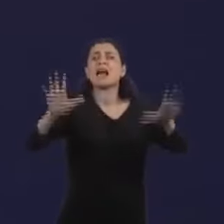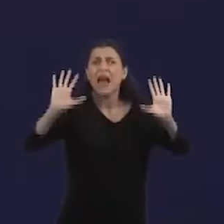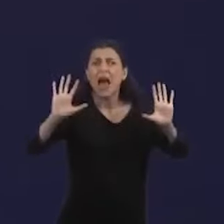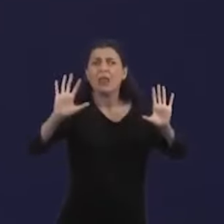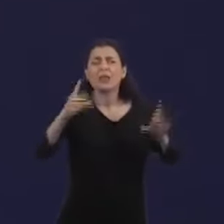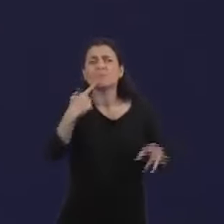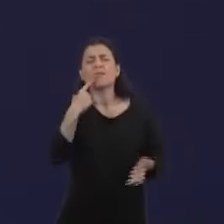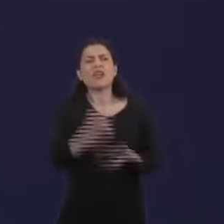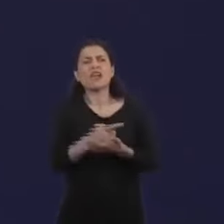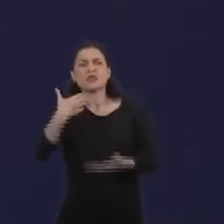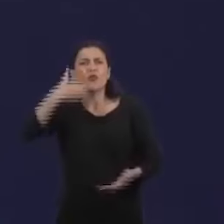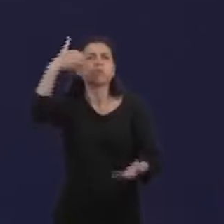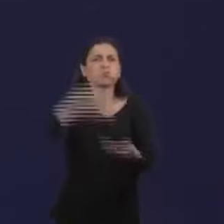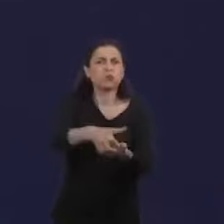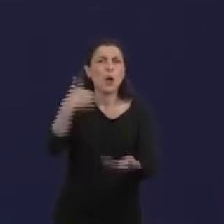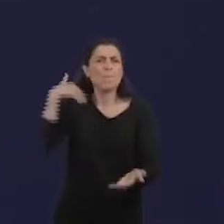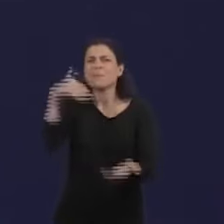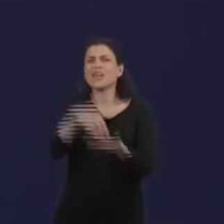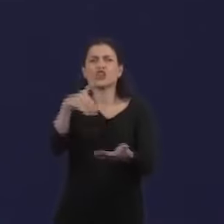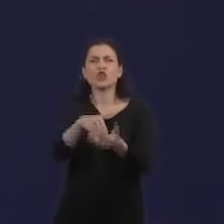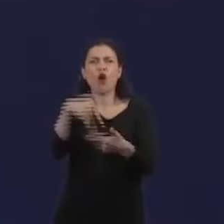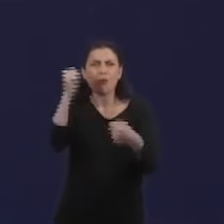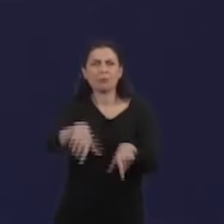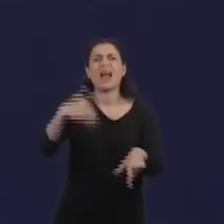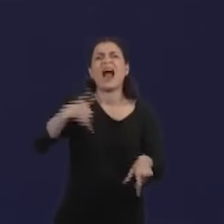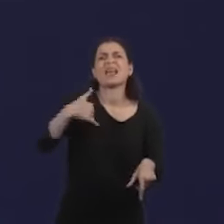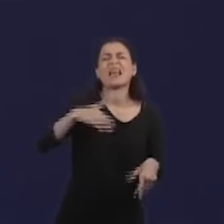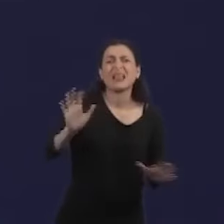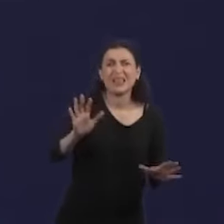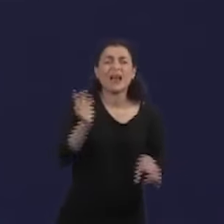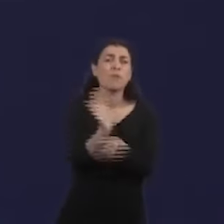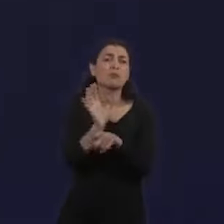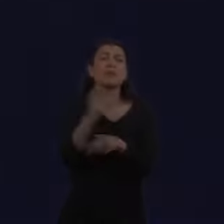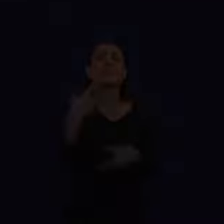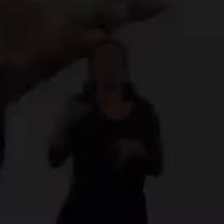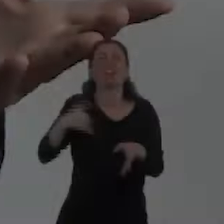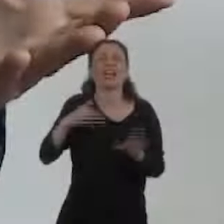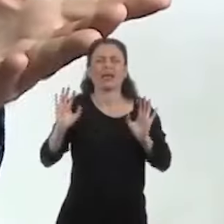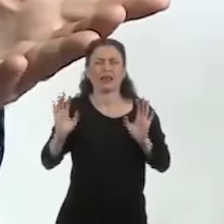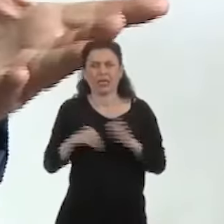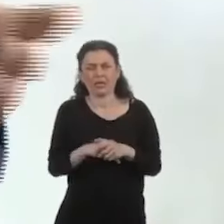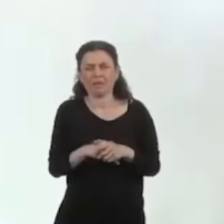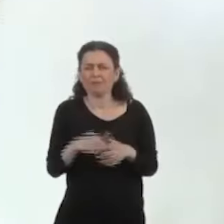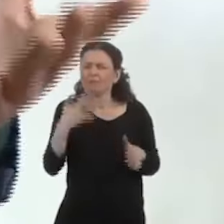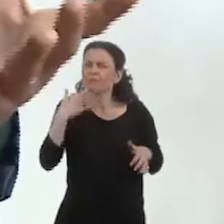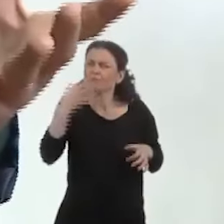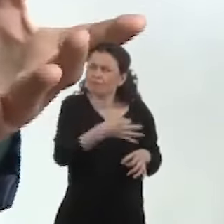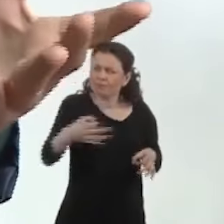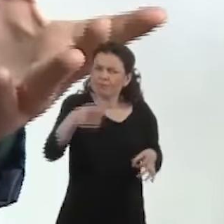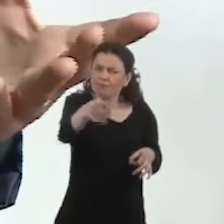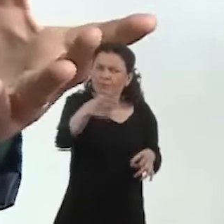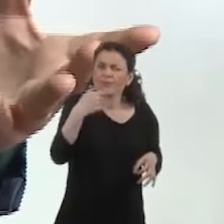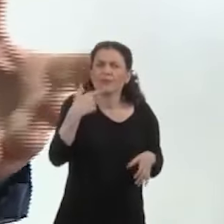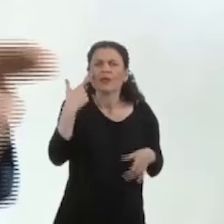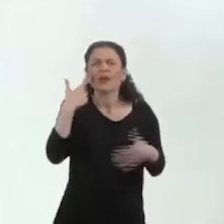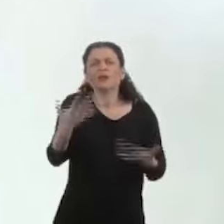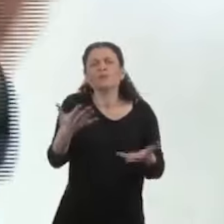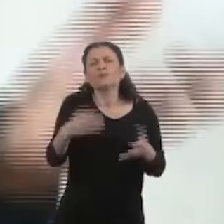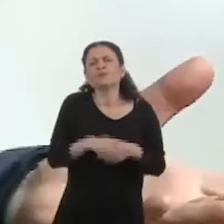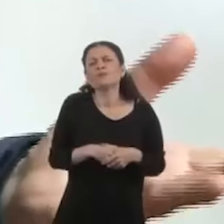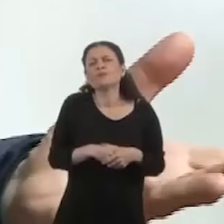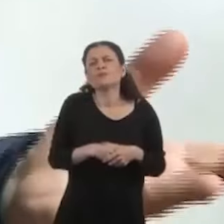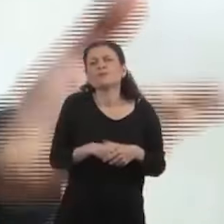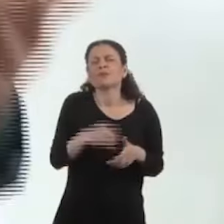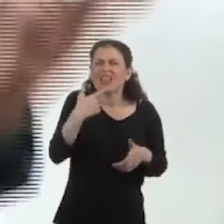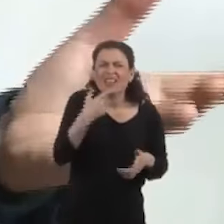invertir millones va por todos para nosotros el sector privado es el motor clave con respecto a eso no demuestra claramente que no hay